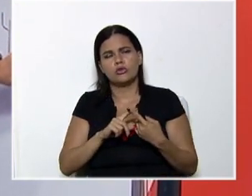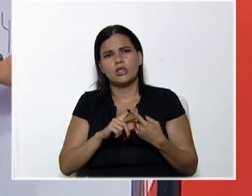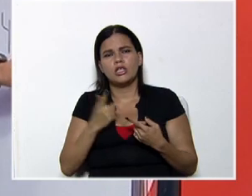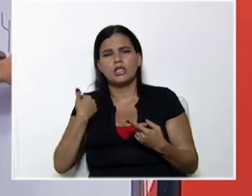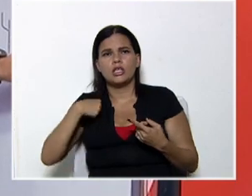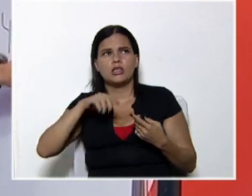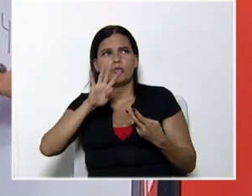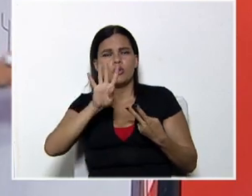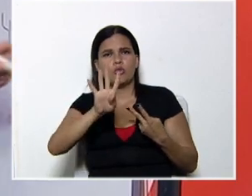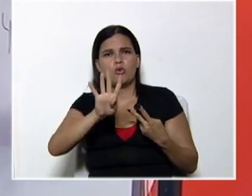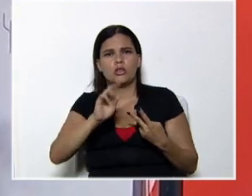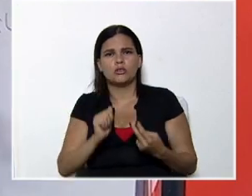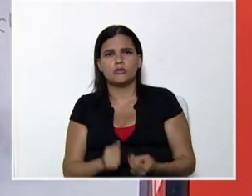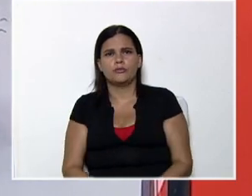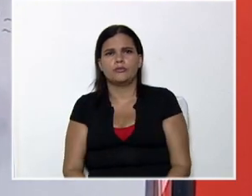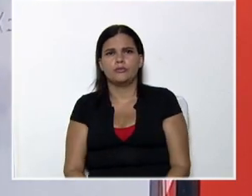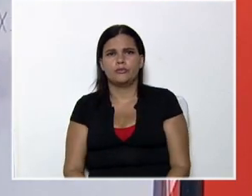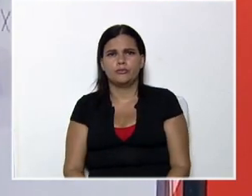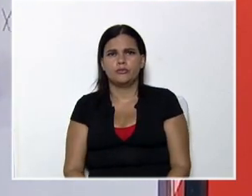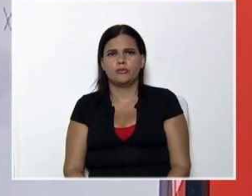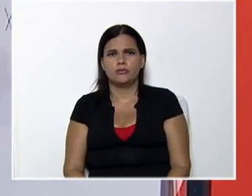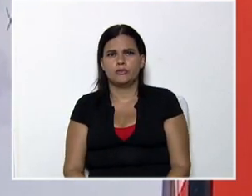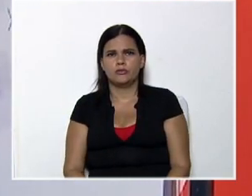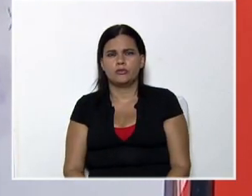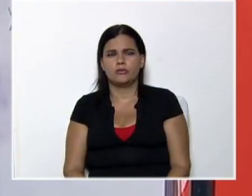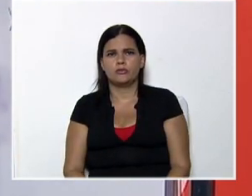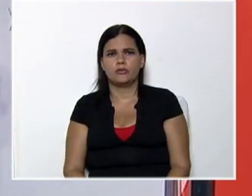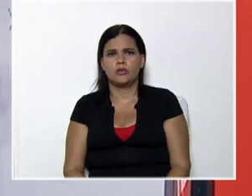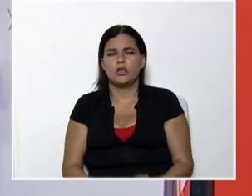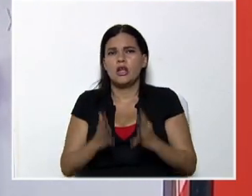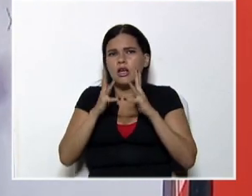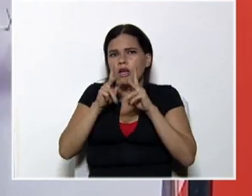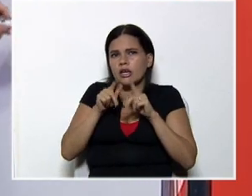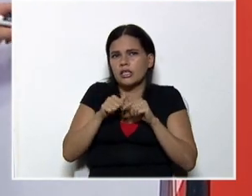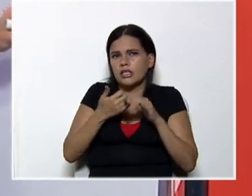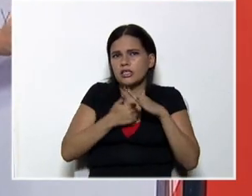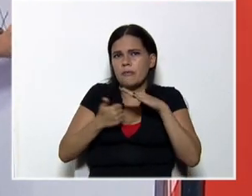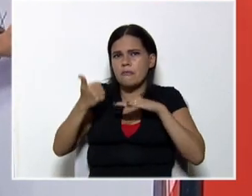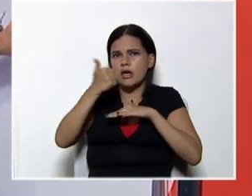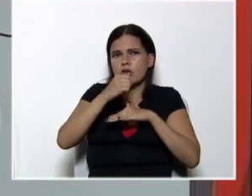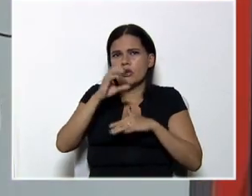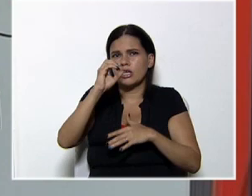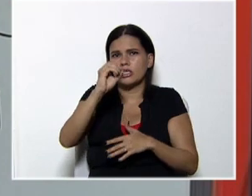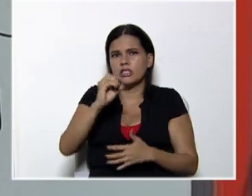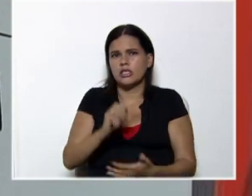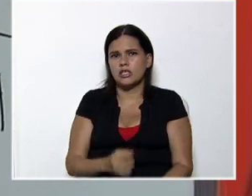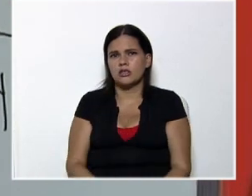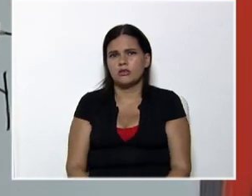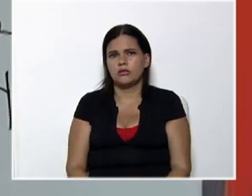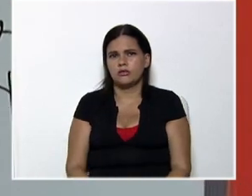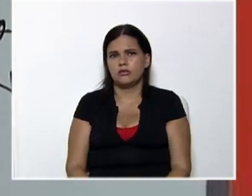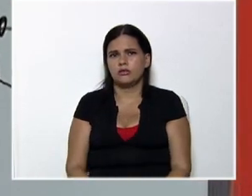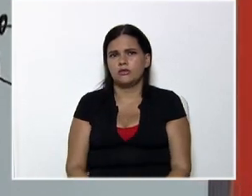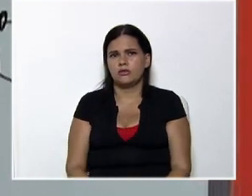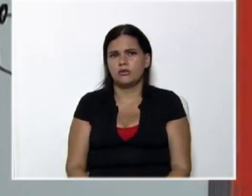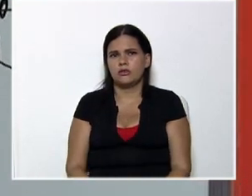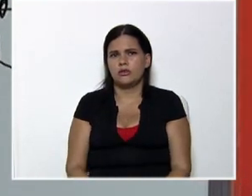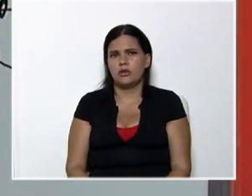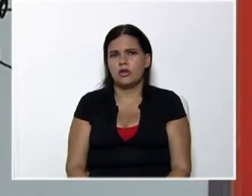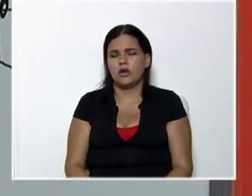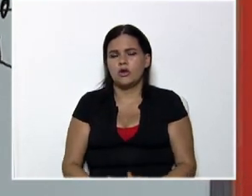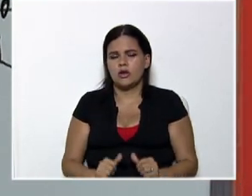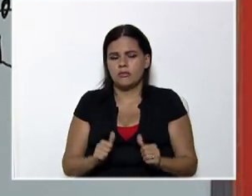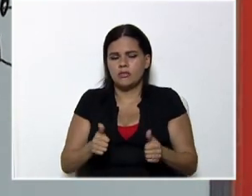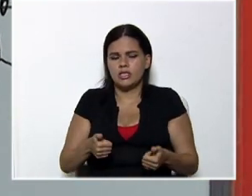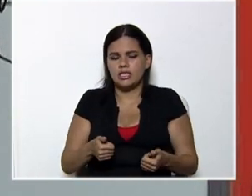el 4. Entonces, las cantidades que van a ser mayores que 0 van a ser los que vienen desde menos